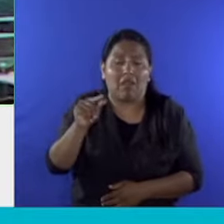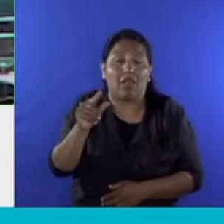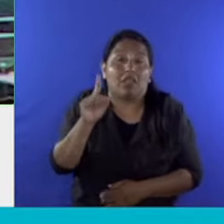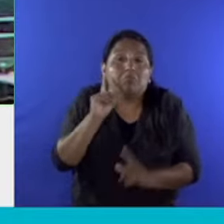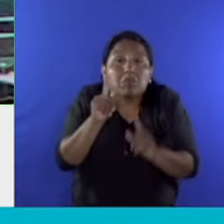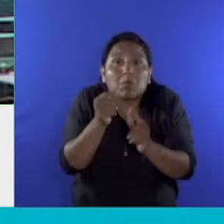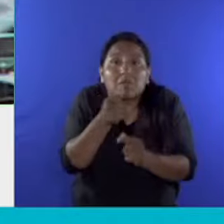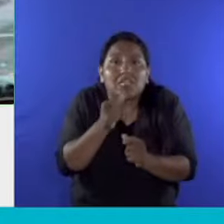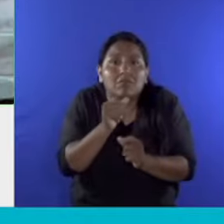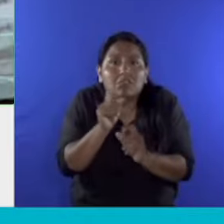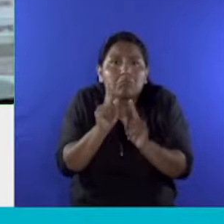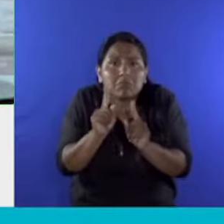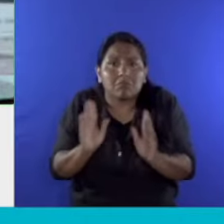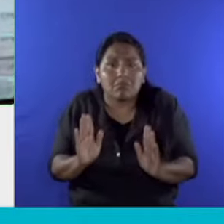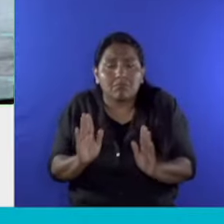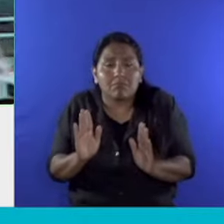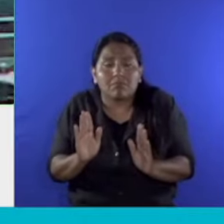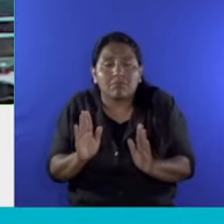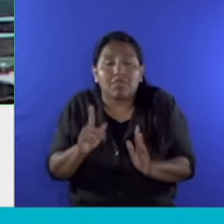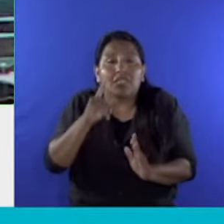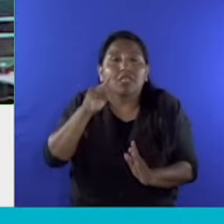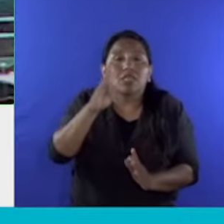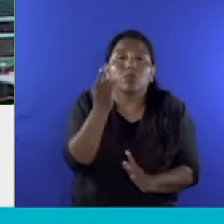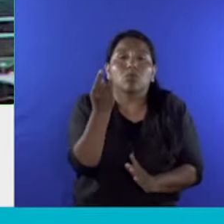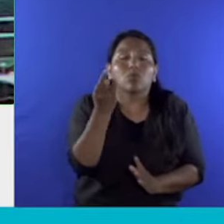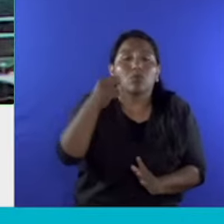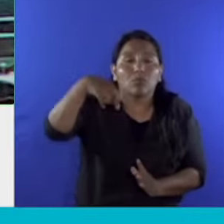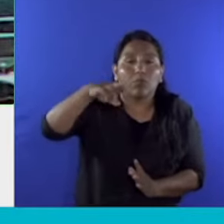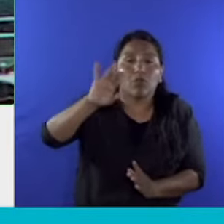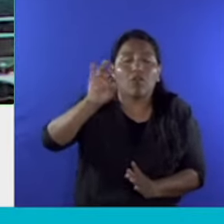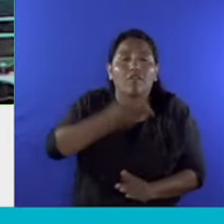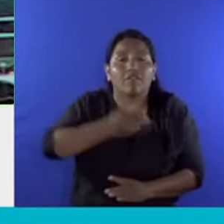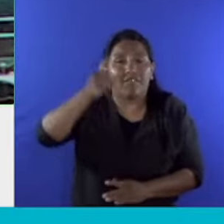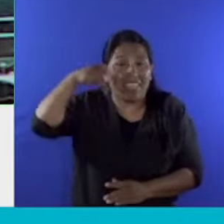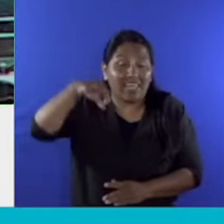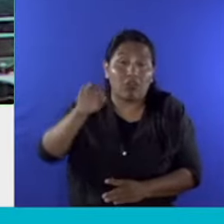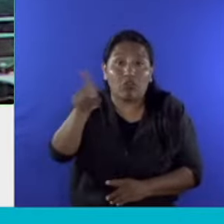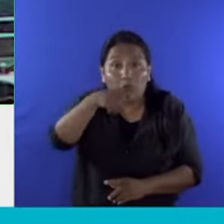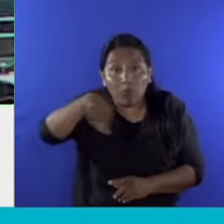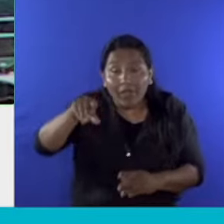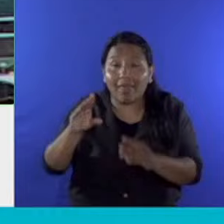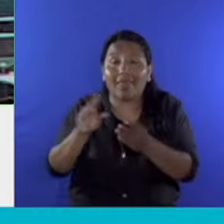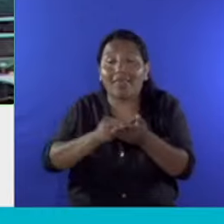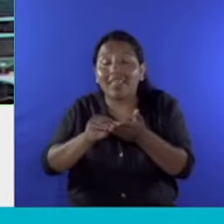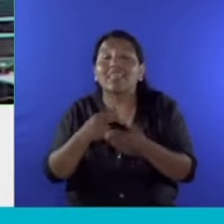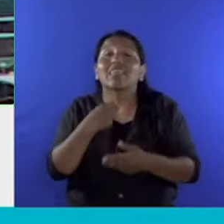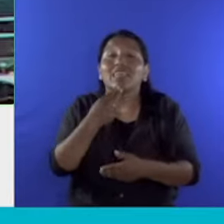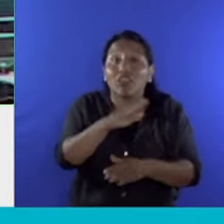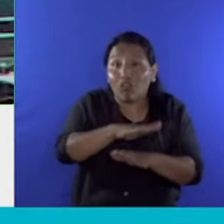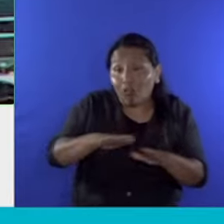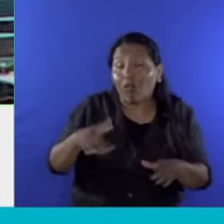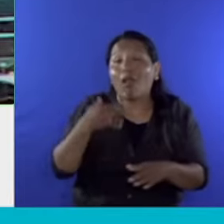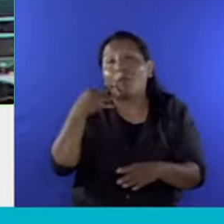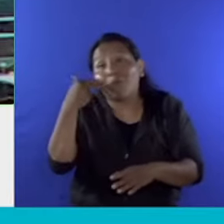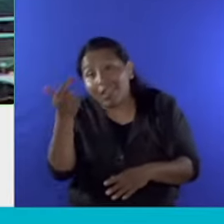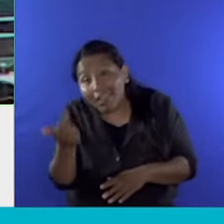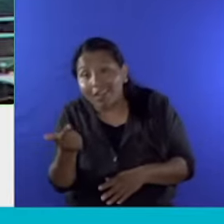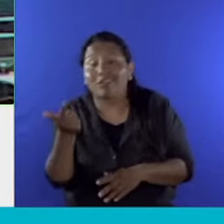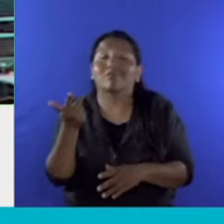omeprazol, el ibuprofeno, diputados y diputadas con hijos, con